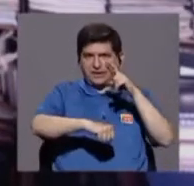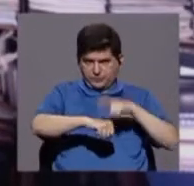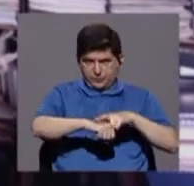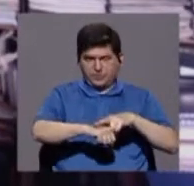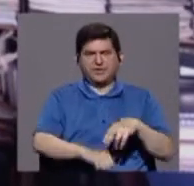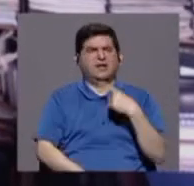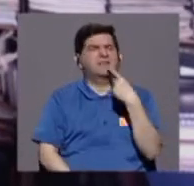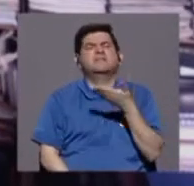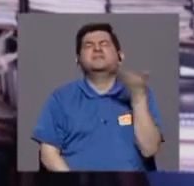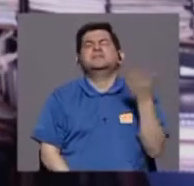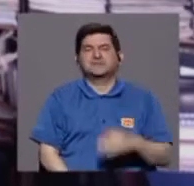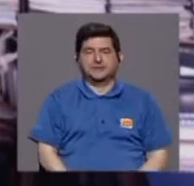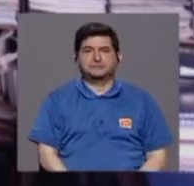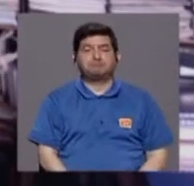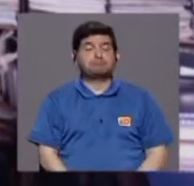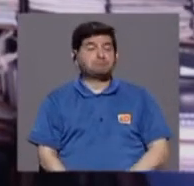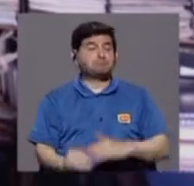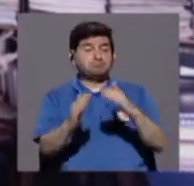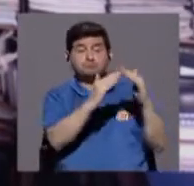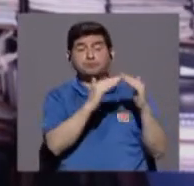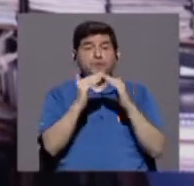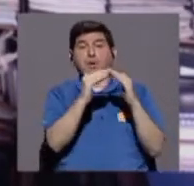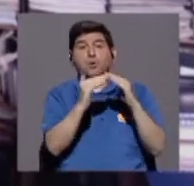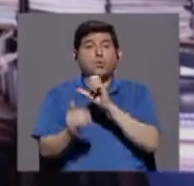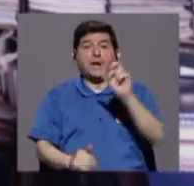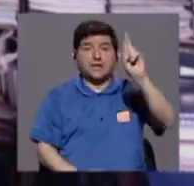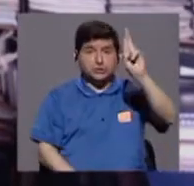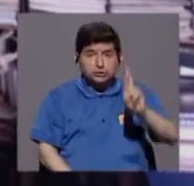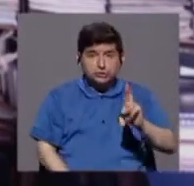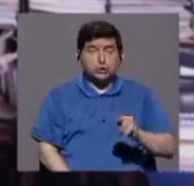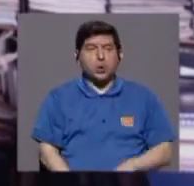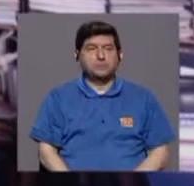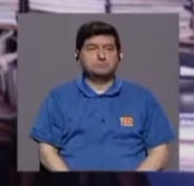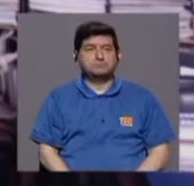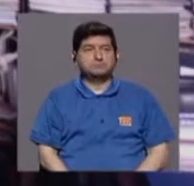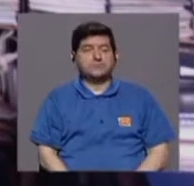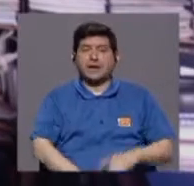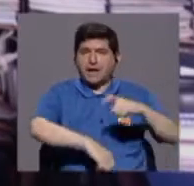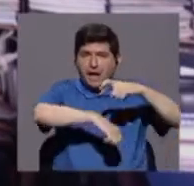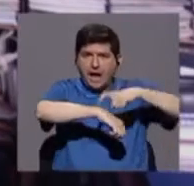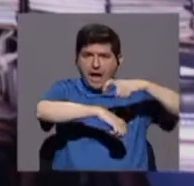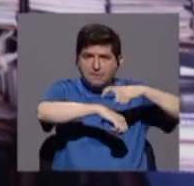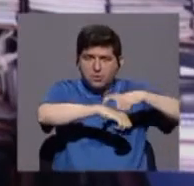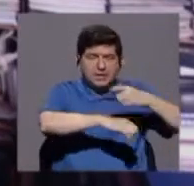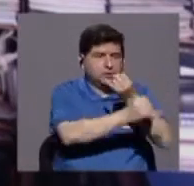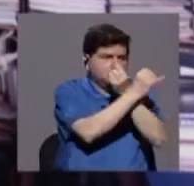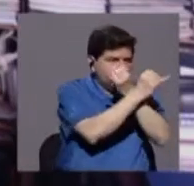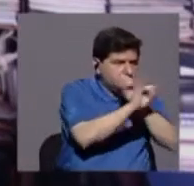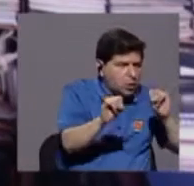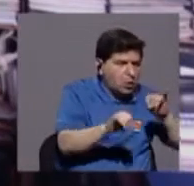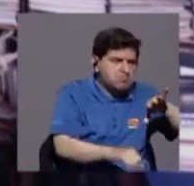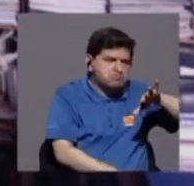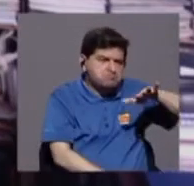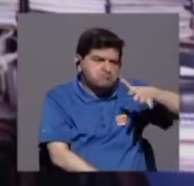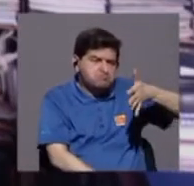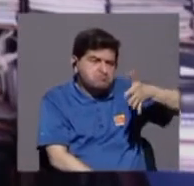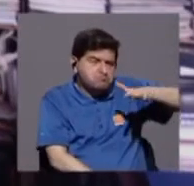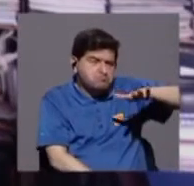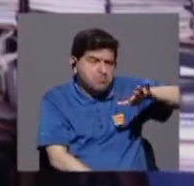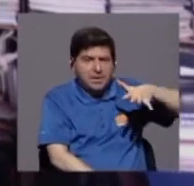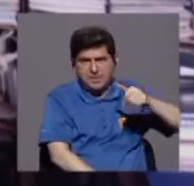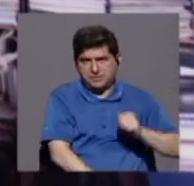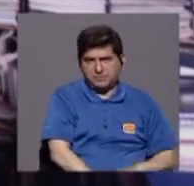puede decir? La población de Costa Rica alrededor del momento de la independencia era más o menos, digamos,